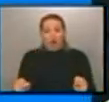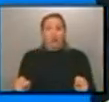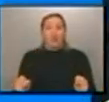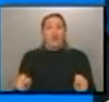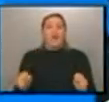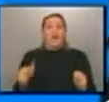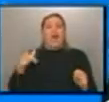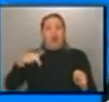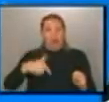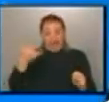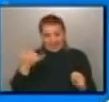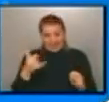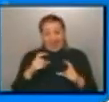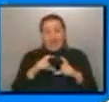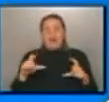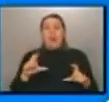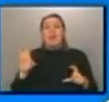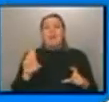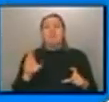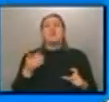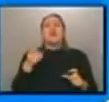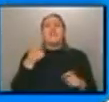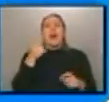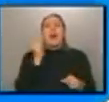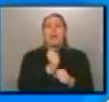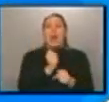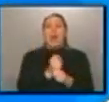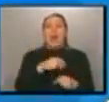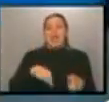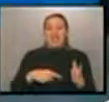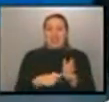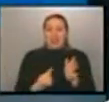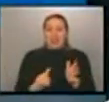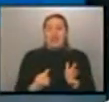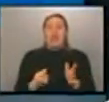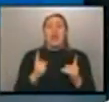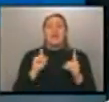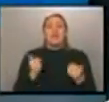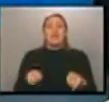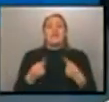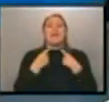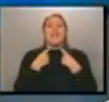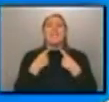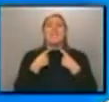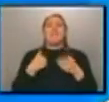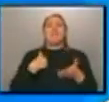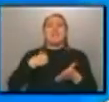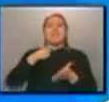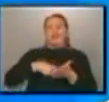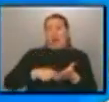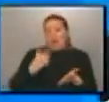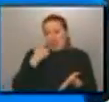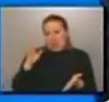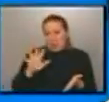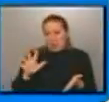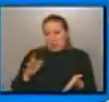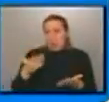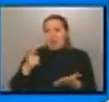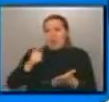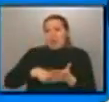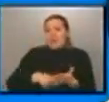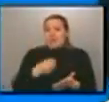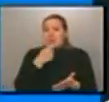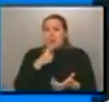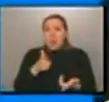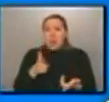media, ahora tiene matrícula para ejercer en la ciudad de Buenos Aires. Qué rápido. Y además gritaba que era escribana. No tiene nada que ver. Puede ser escribana, pero si no tiene, no